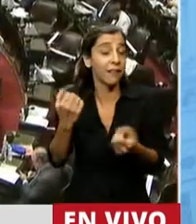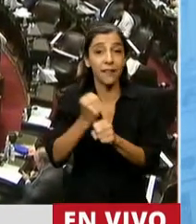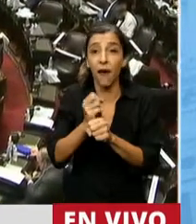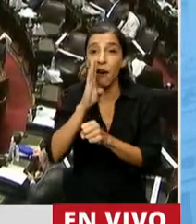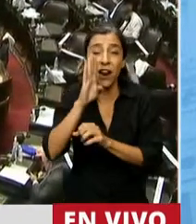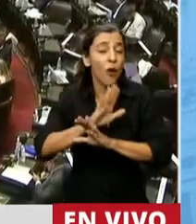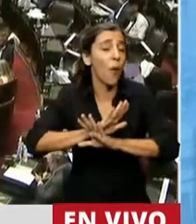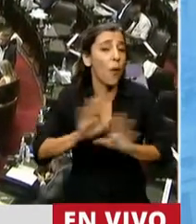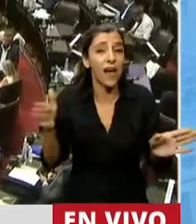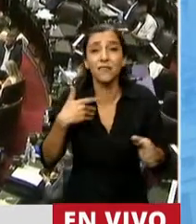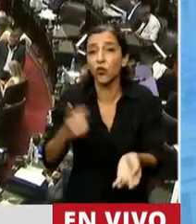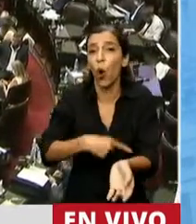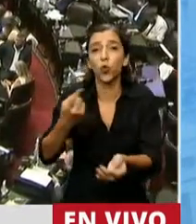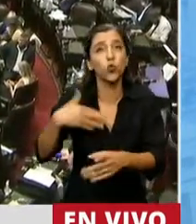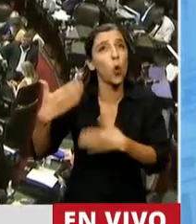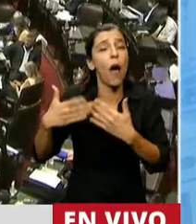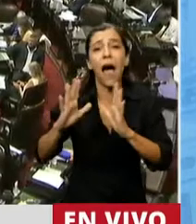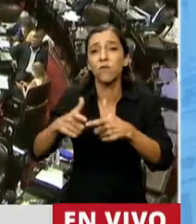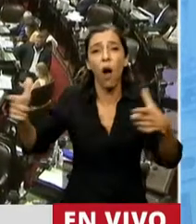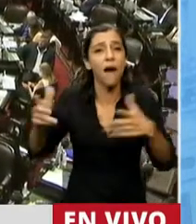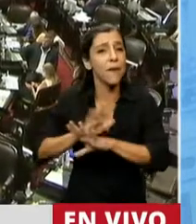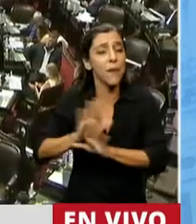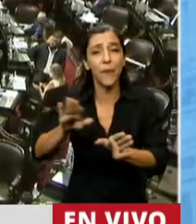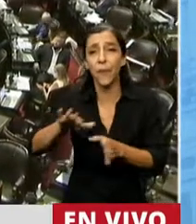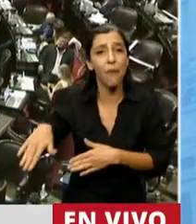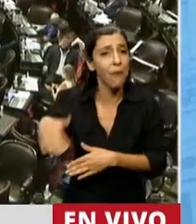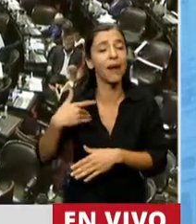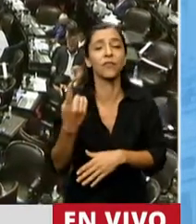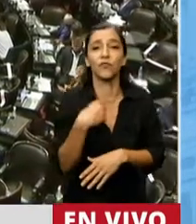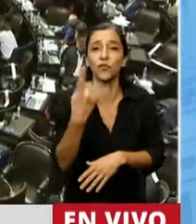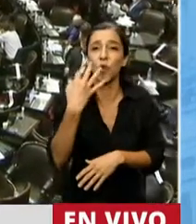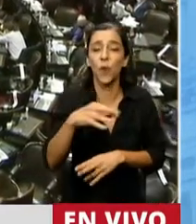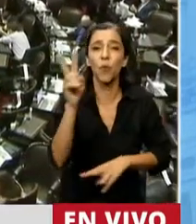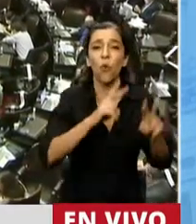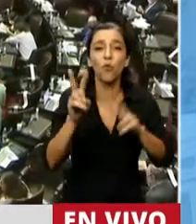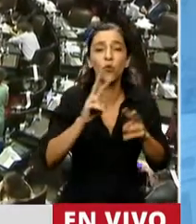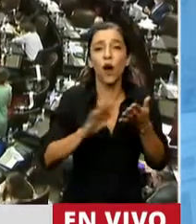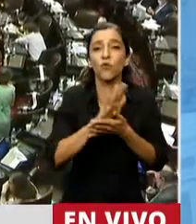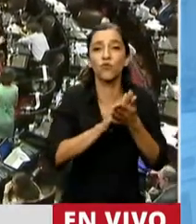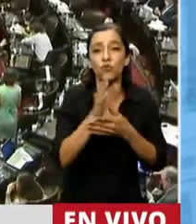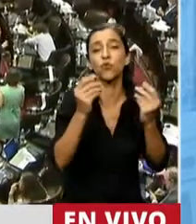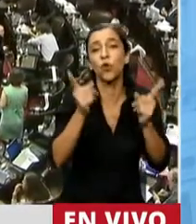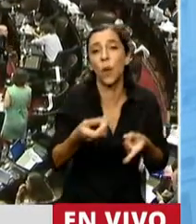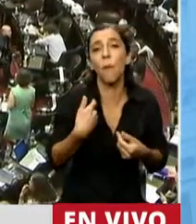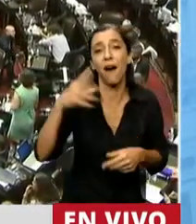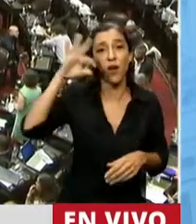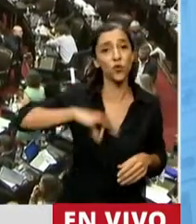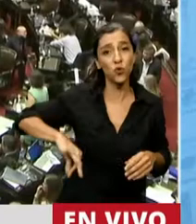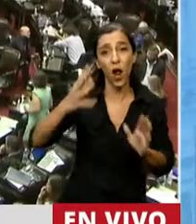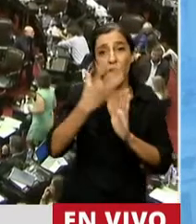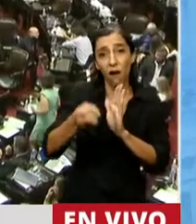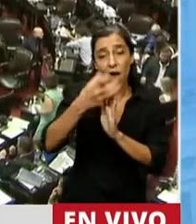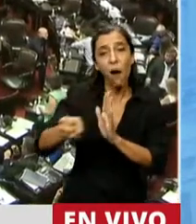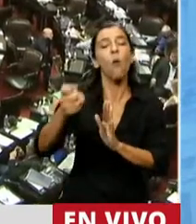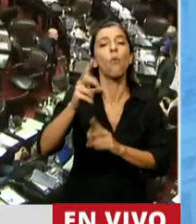costumbre de achicar los mal llamados aportes patronales, que son en realidad parte del salario de los